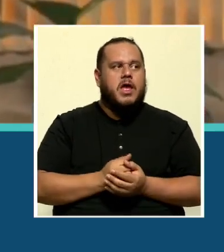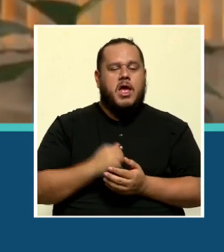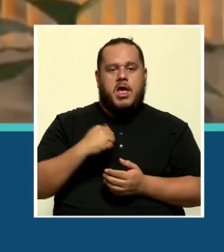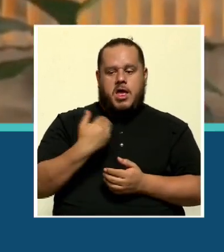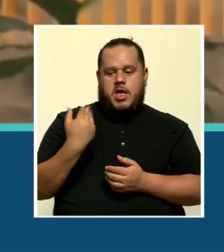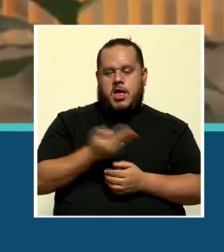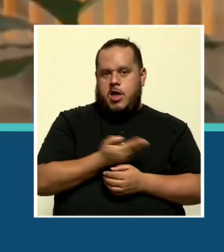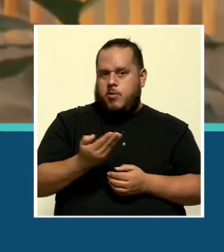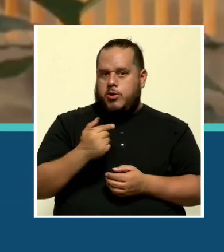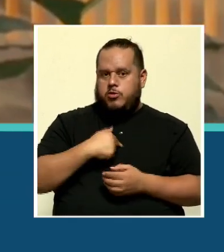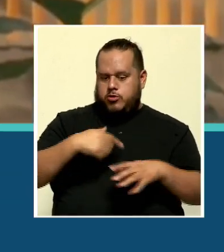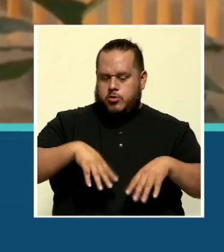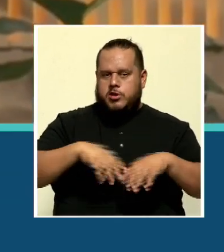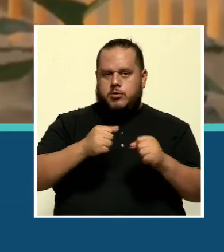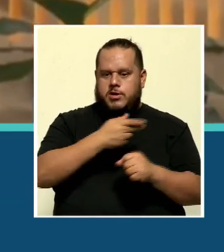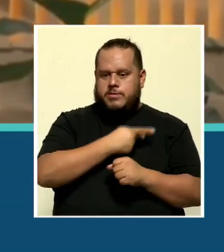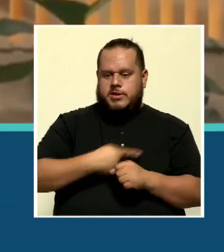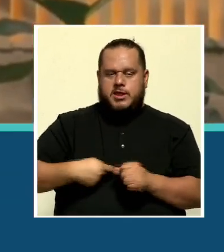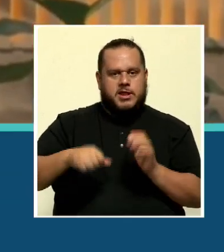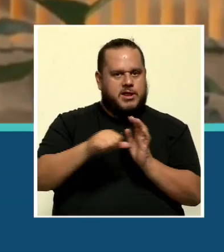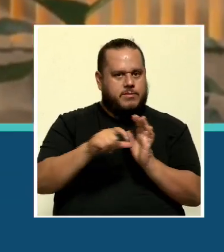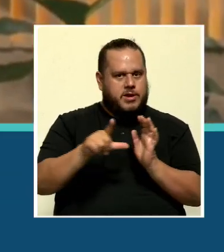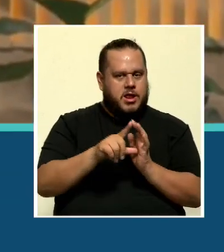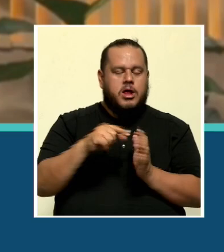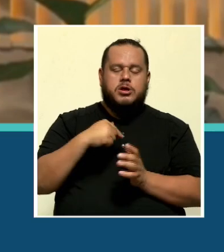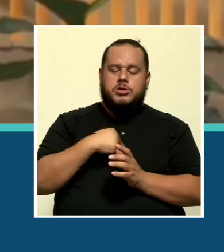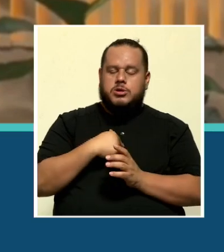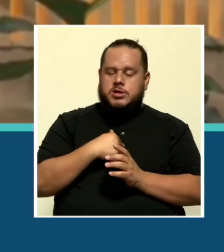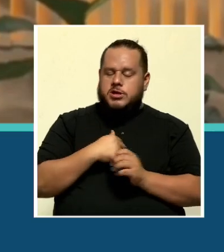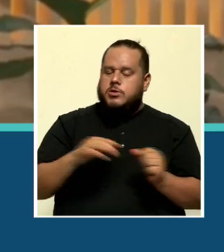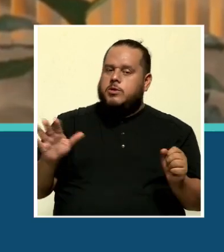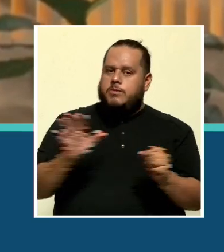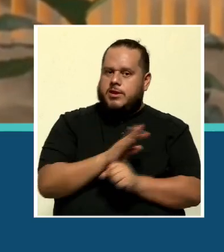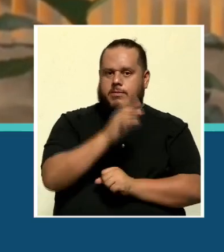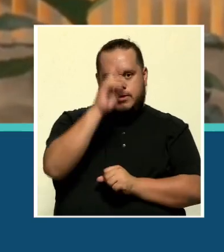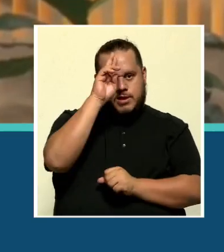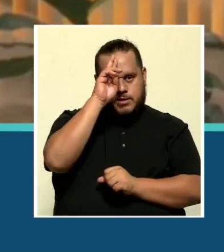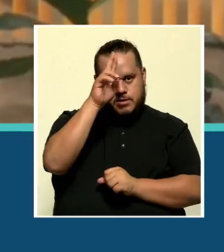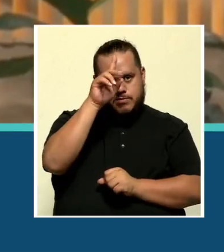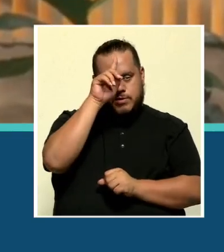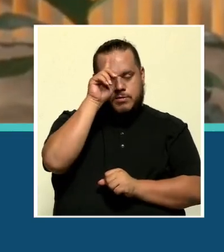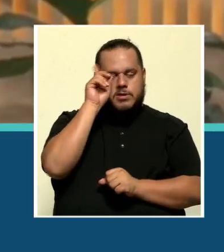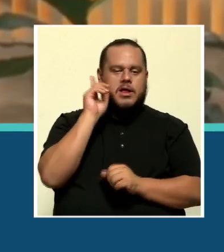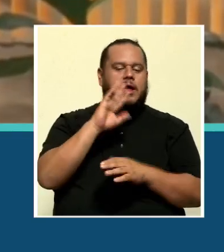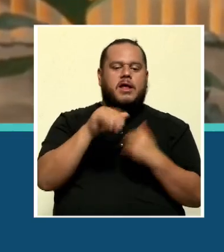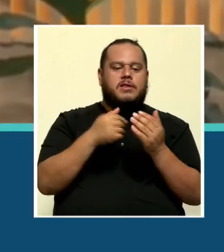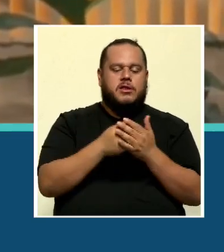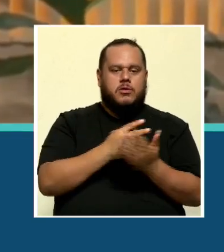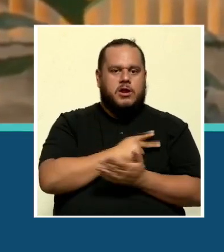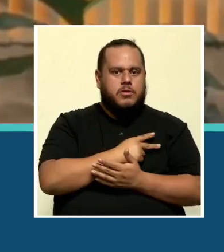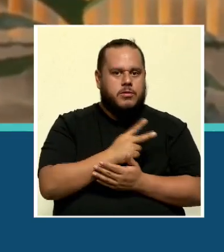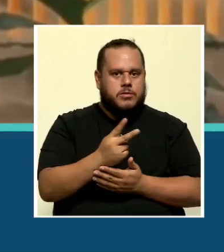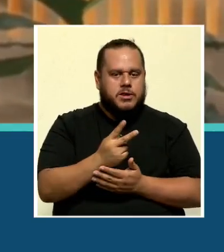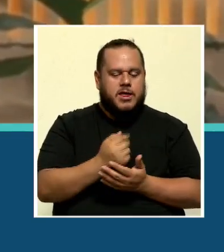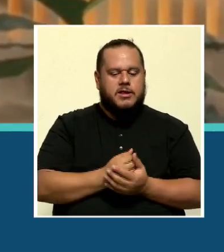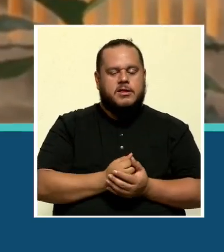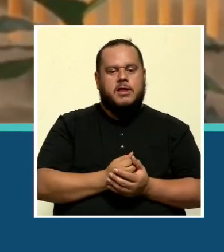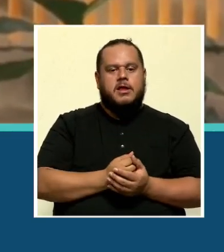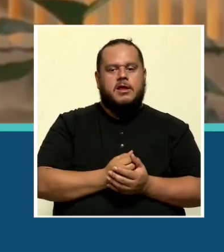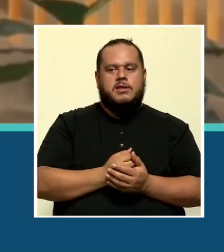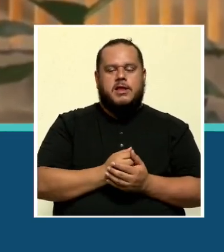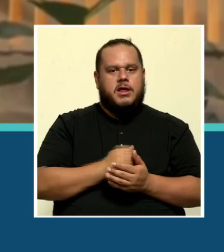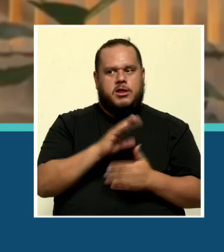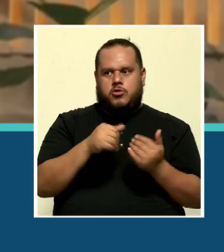la presidencia de la Asamblea Legislativa he sido sumamente respetuosa de las voluntades de las y